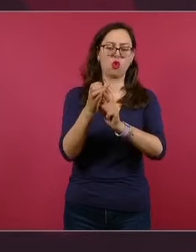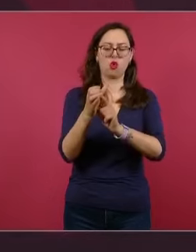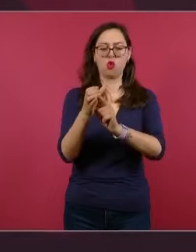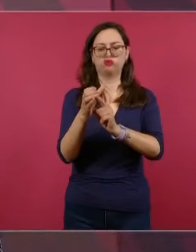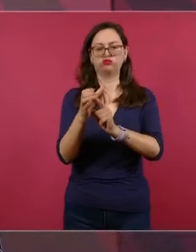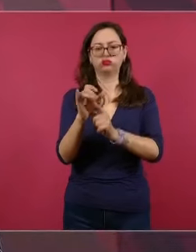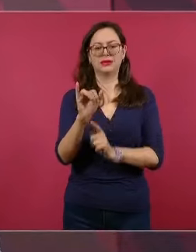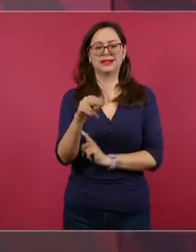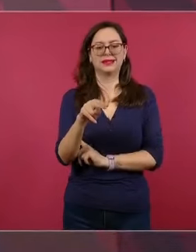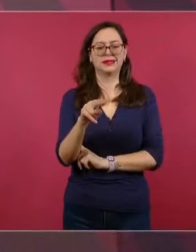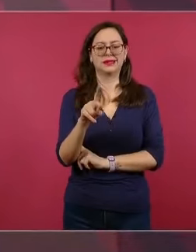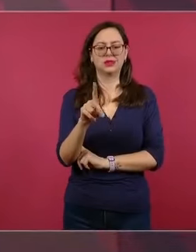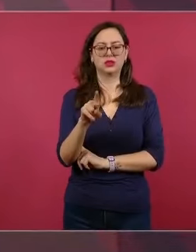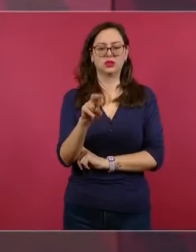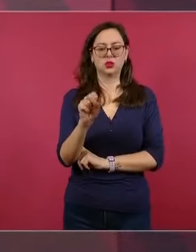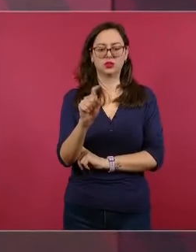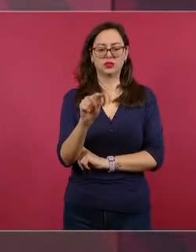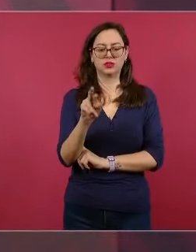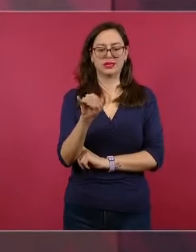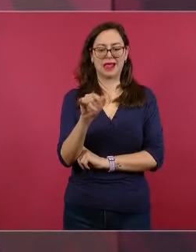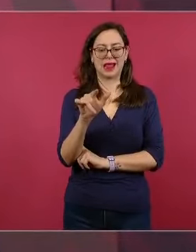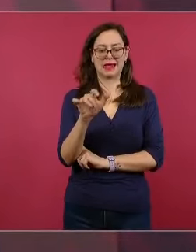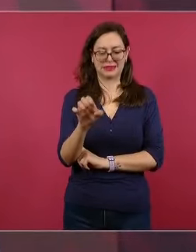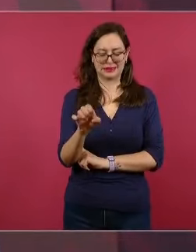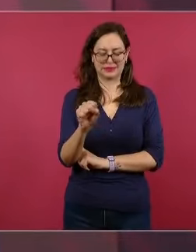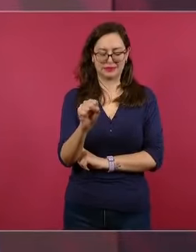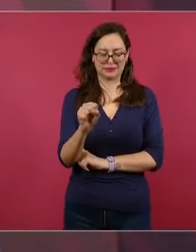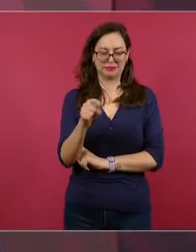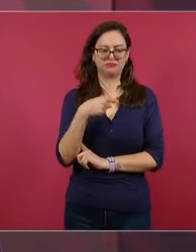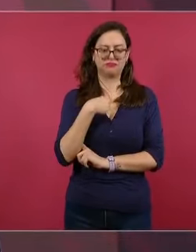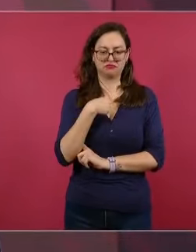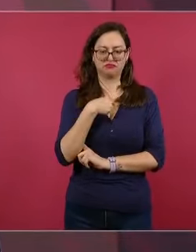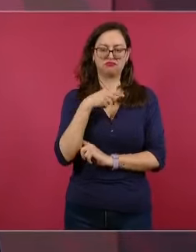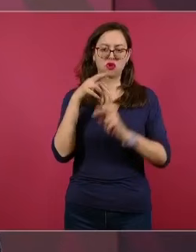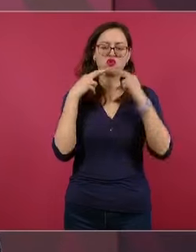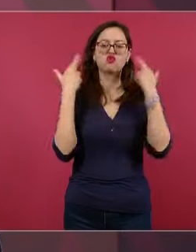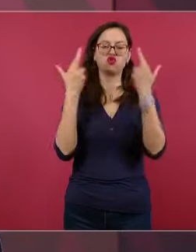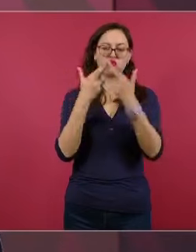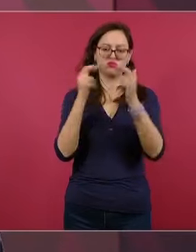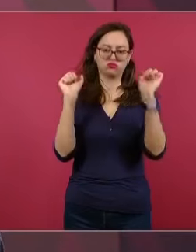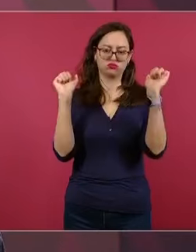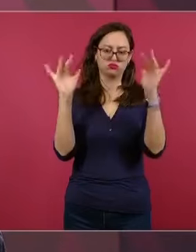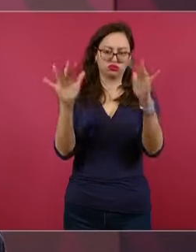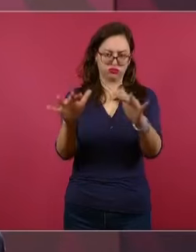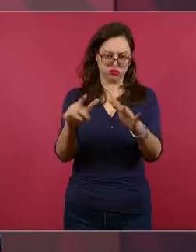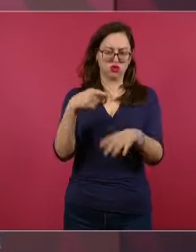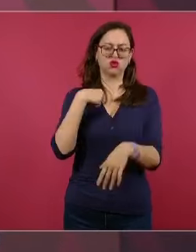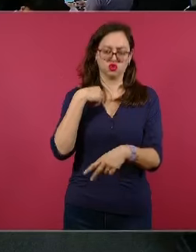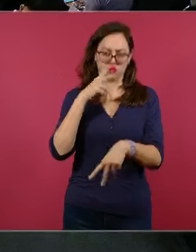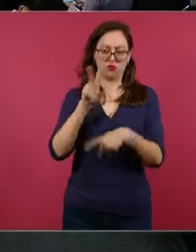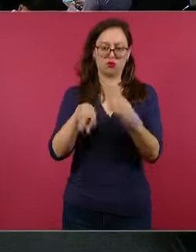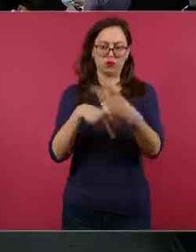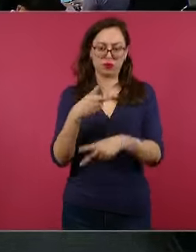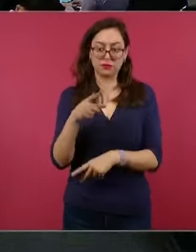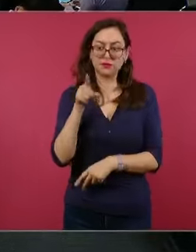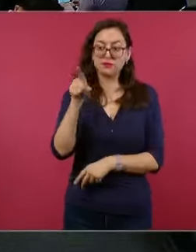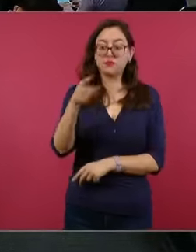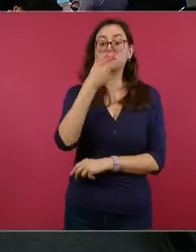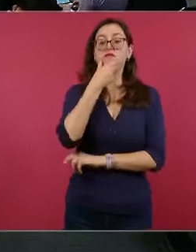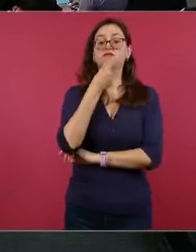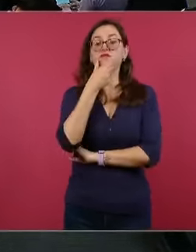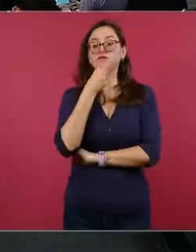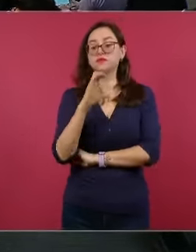ahí estaba Claudio x González papá de una de sus